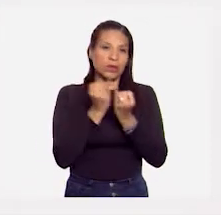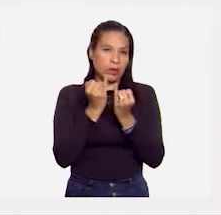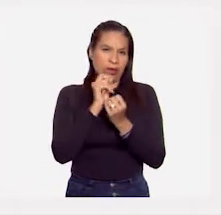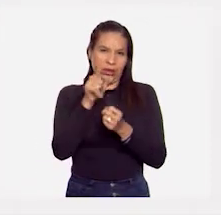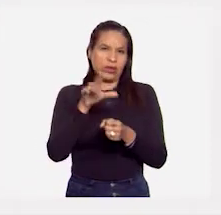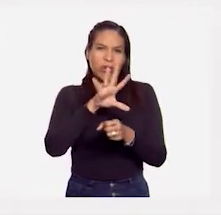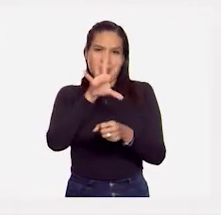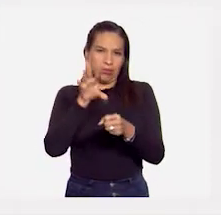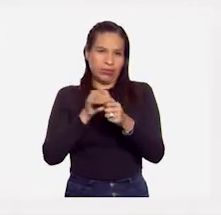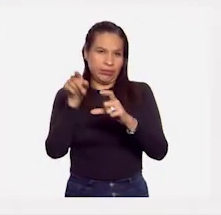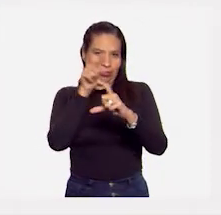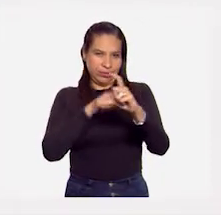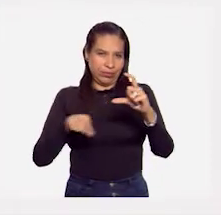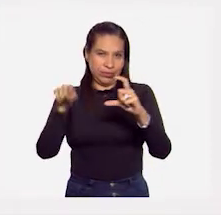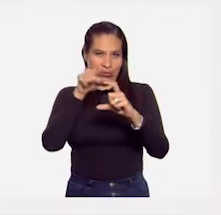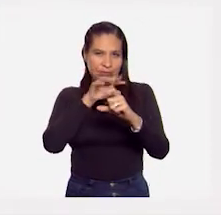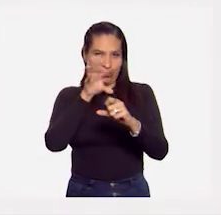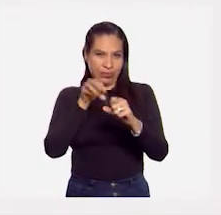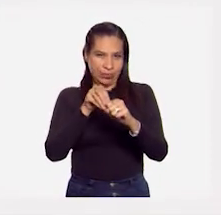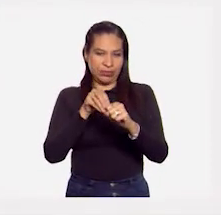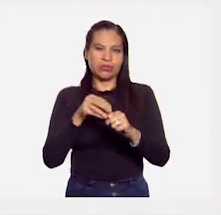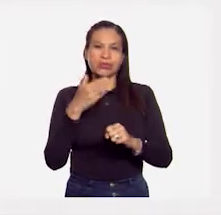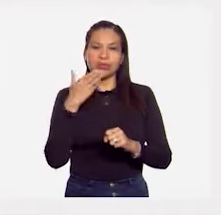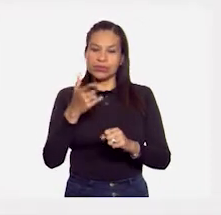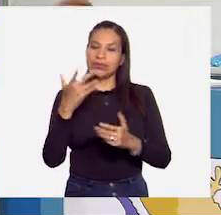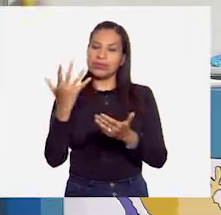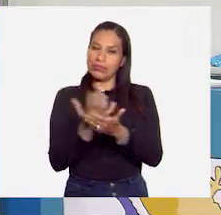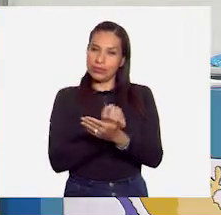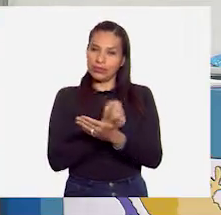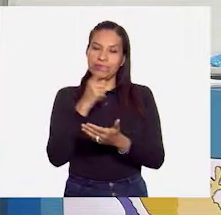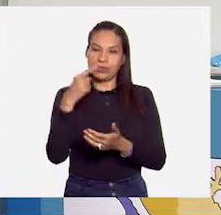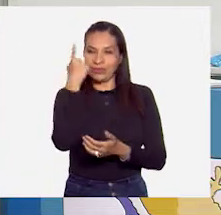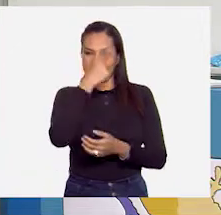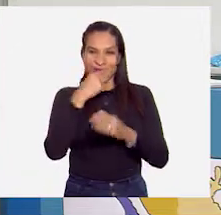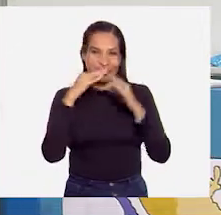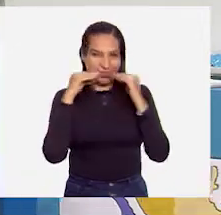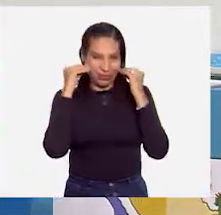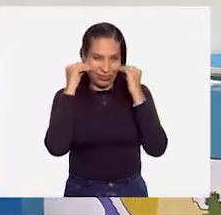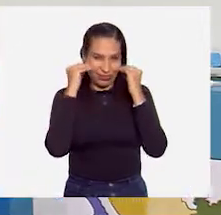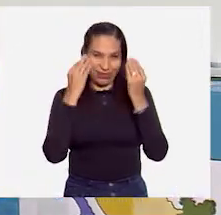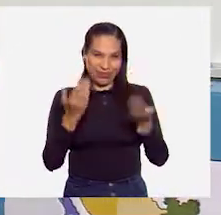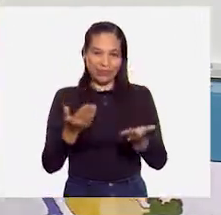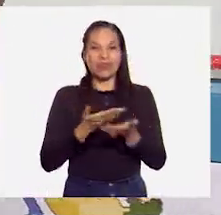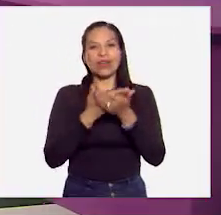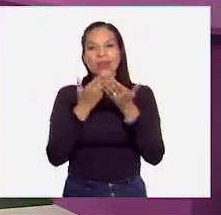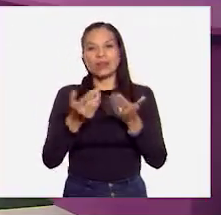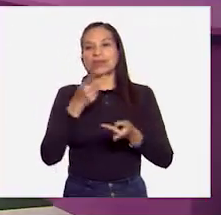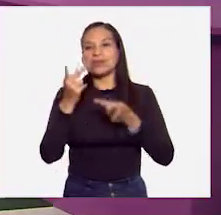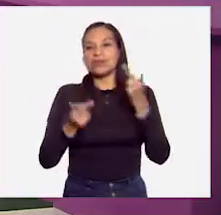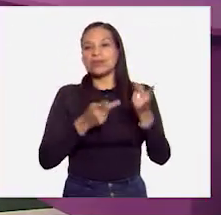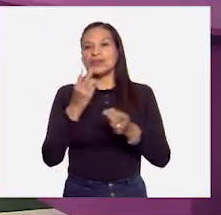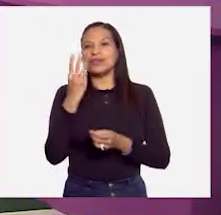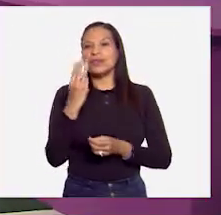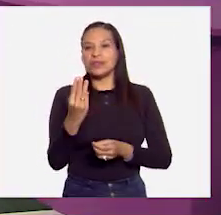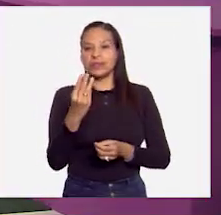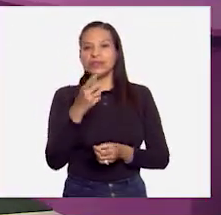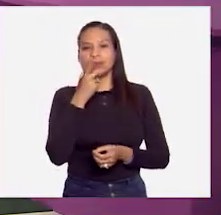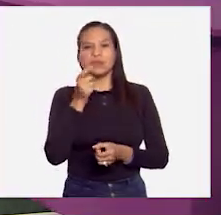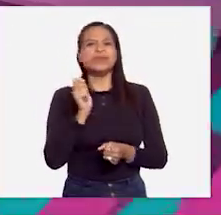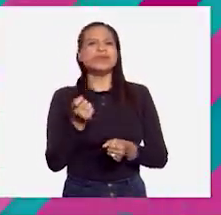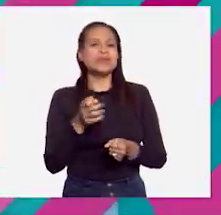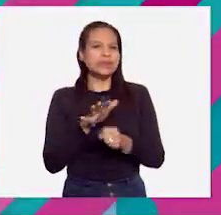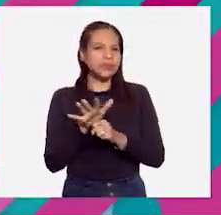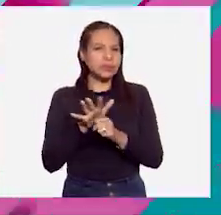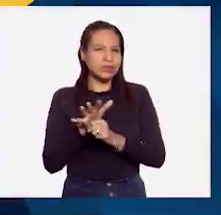entero, ¿verdad, maestro? Muy bien, Ton. Ganaste una carita feliz. Y vamos con la pregunta 3 y dice